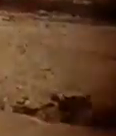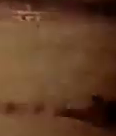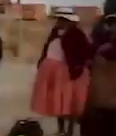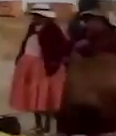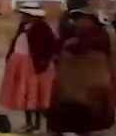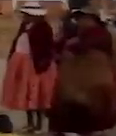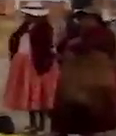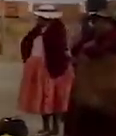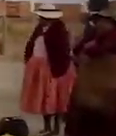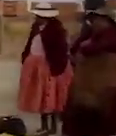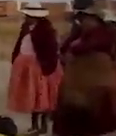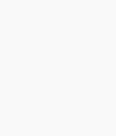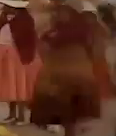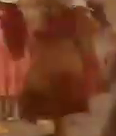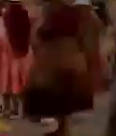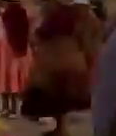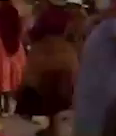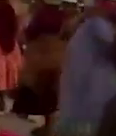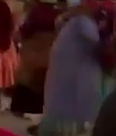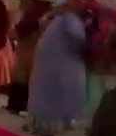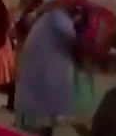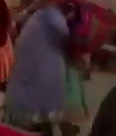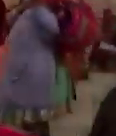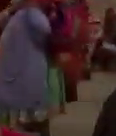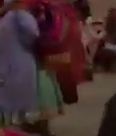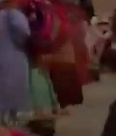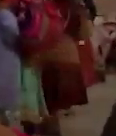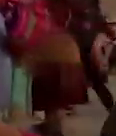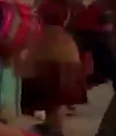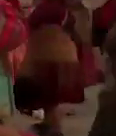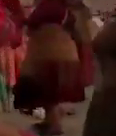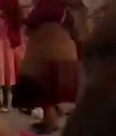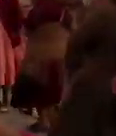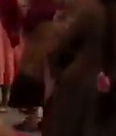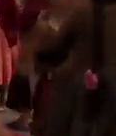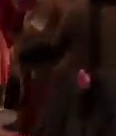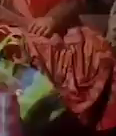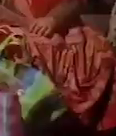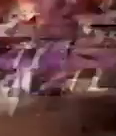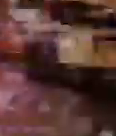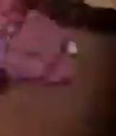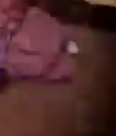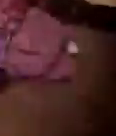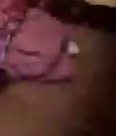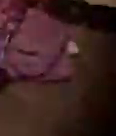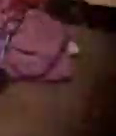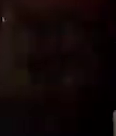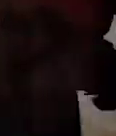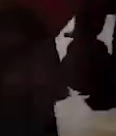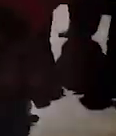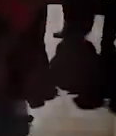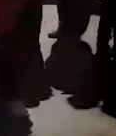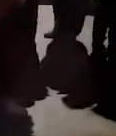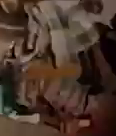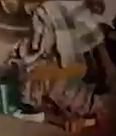tenemos nada, no hay defección, no hay fachada, todo ya está. No hay ni canalitas, todo se desincha, está.